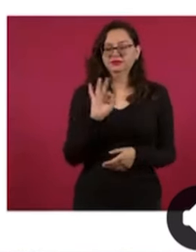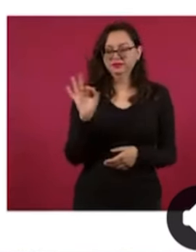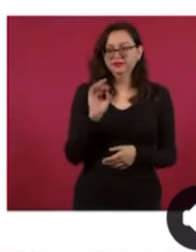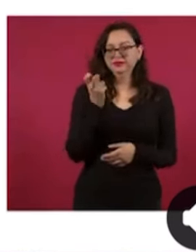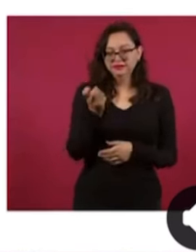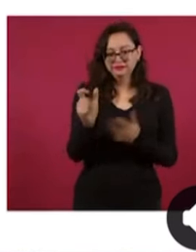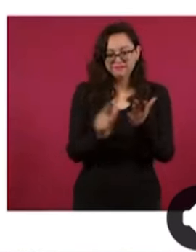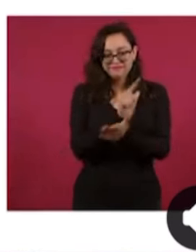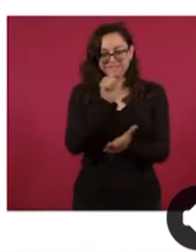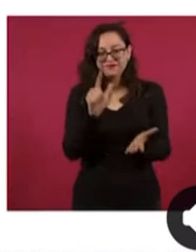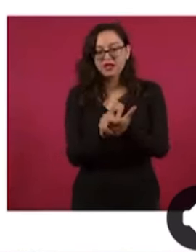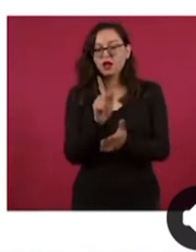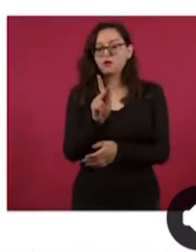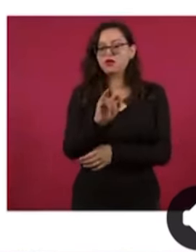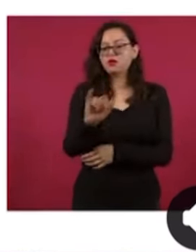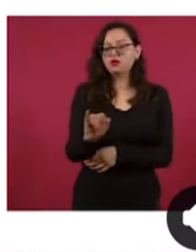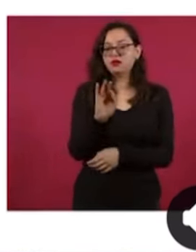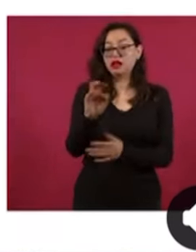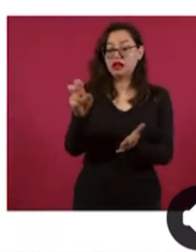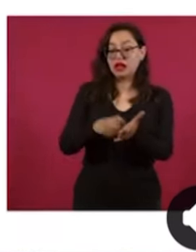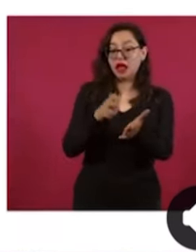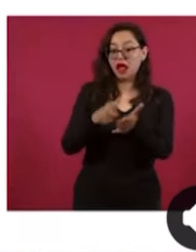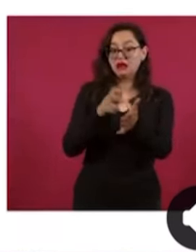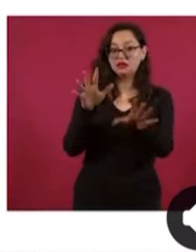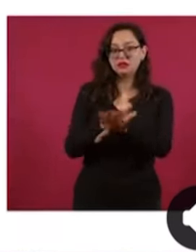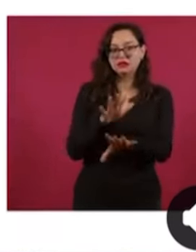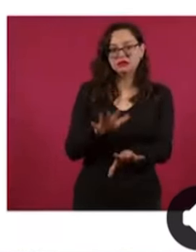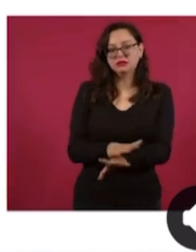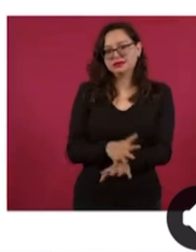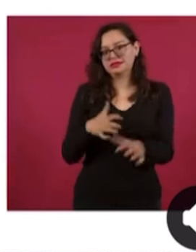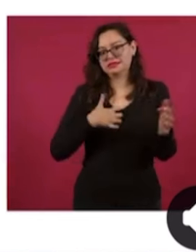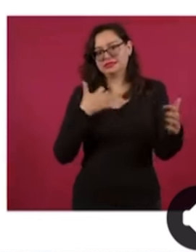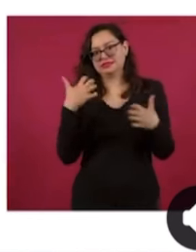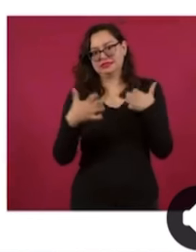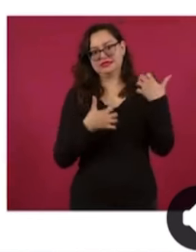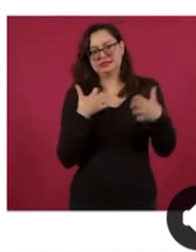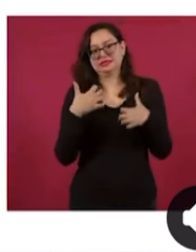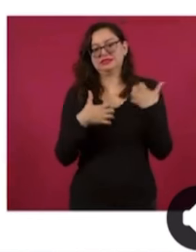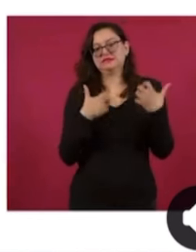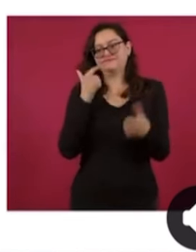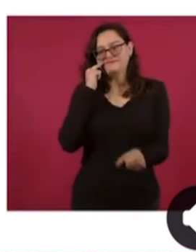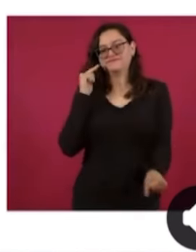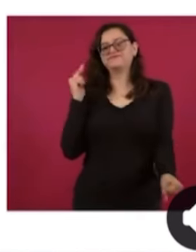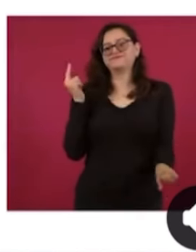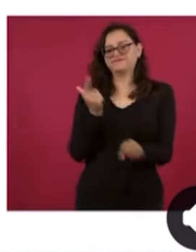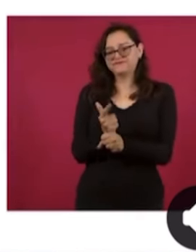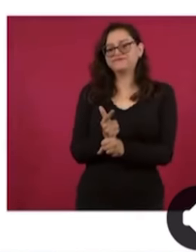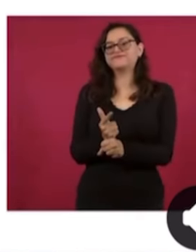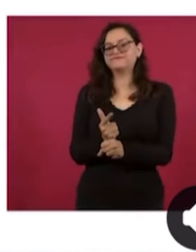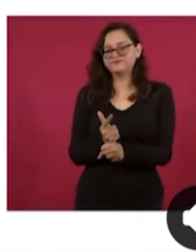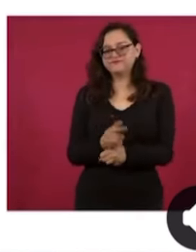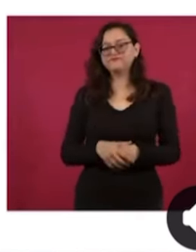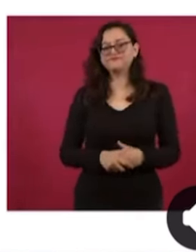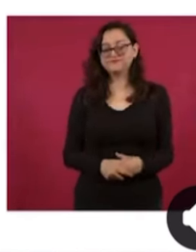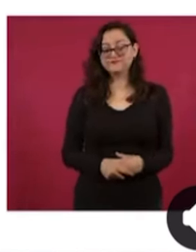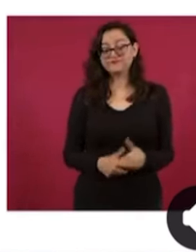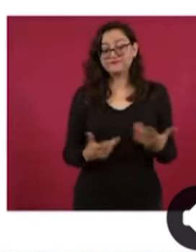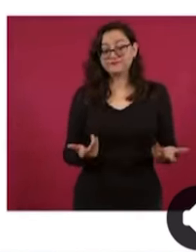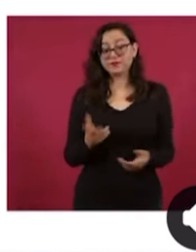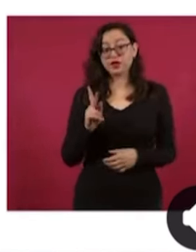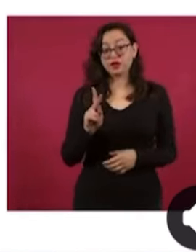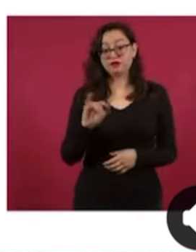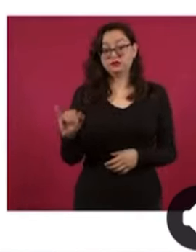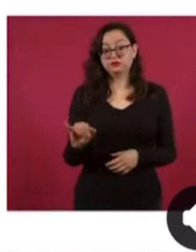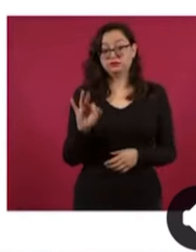a la reforma al Poder Judicial. No quieren perder sus privilegios. Miren, así están las cosas en el Poder Judicial.